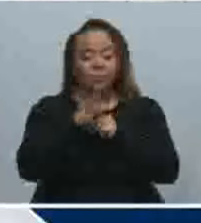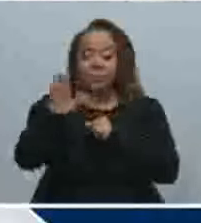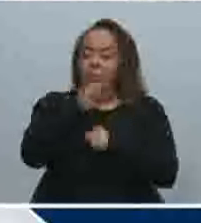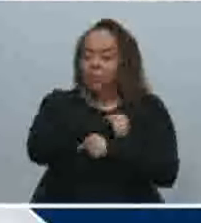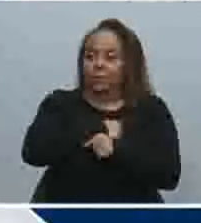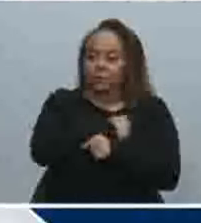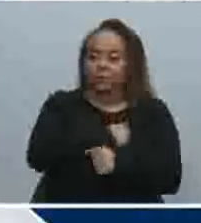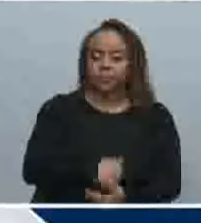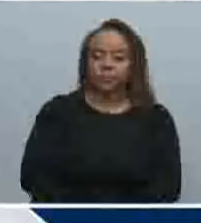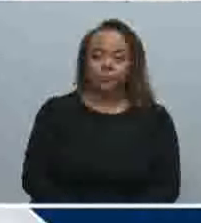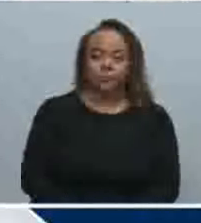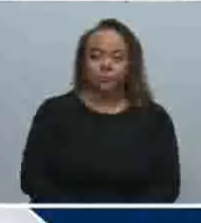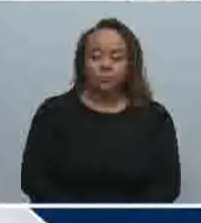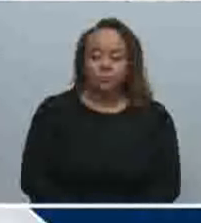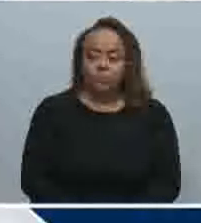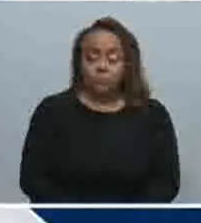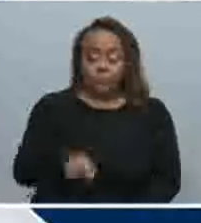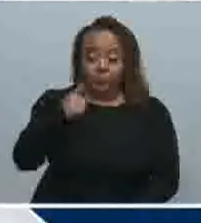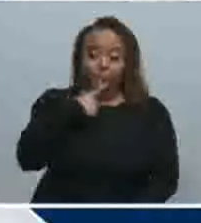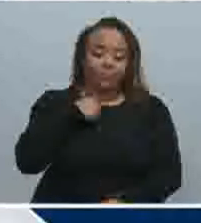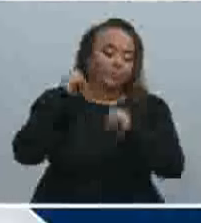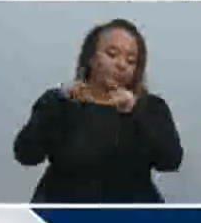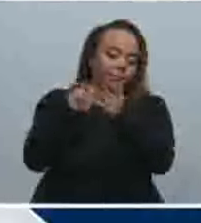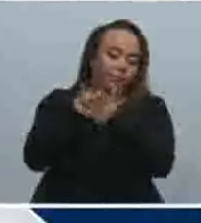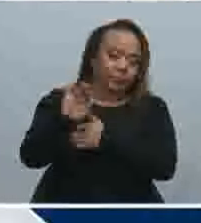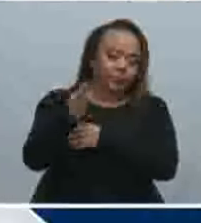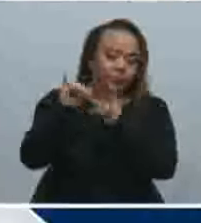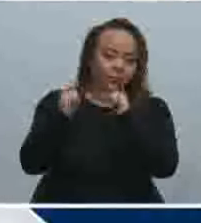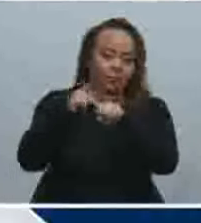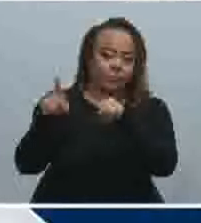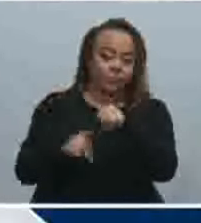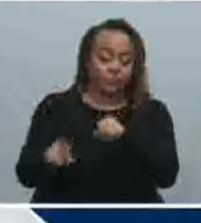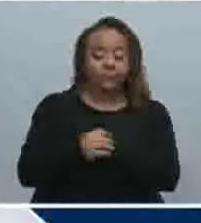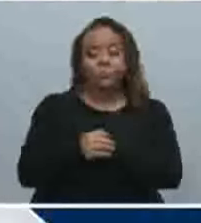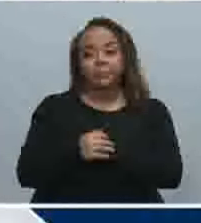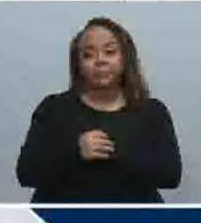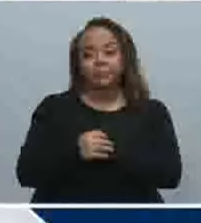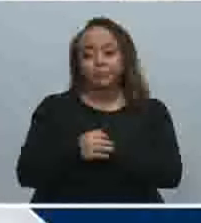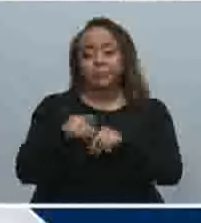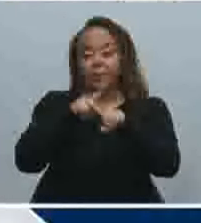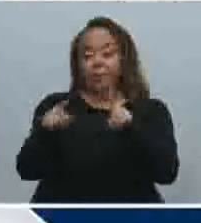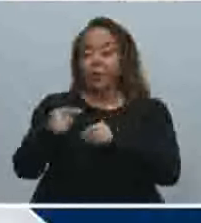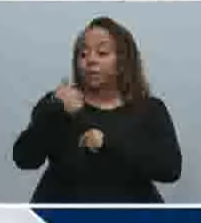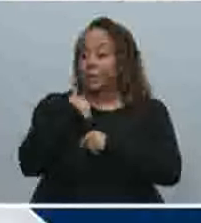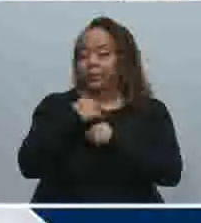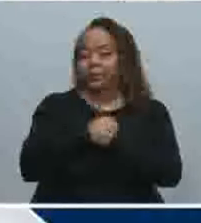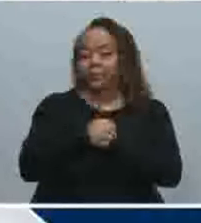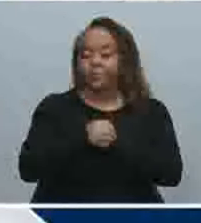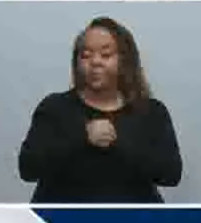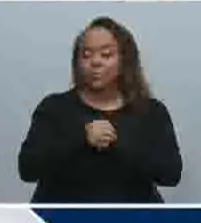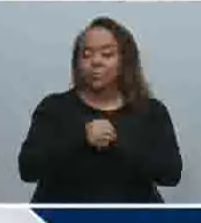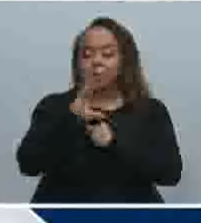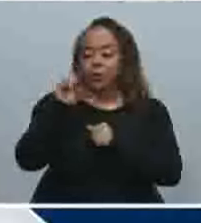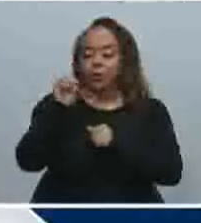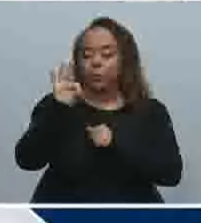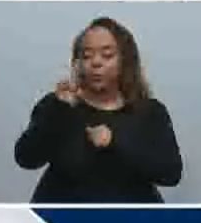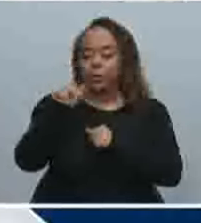que te interrumpo to más pero si usted me dice okay Esa es la forma jugar de Pérez y león pero es que tengo un contragolpe